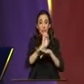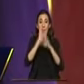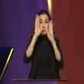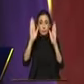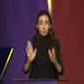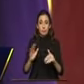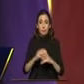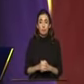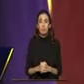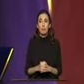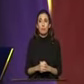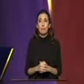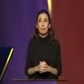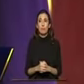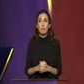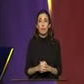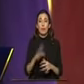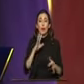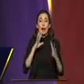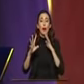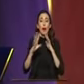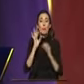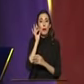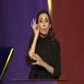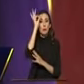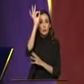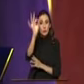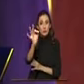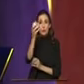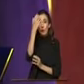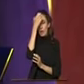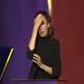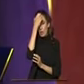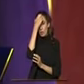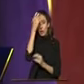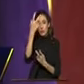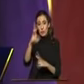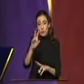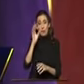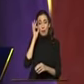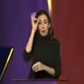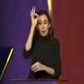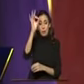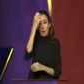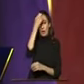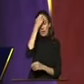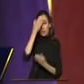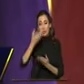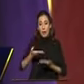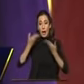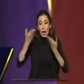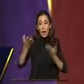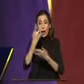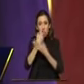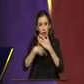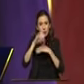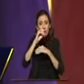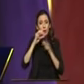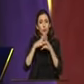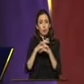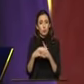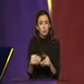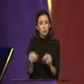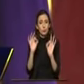Ecuatorianas y ecuatorianos, si hablamos de futuro, hay que hablar de educación. Ese es el futuro. Dar a los hijos una educación de